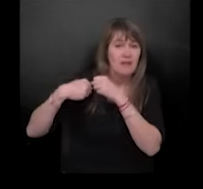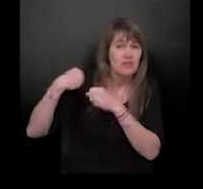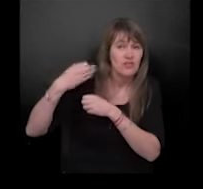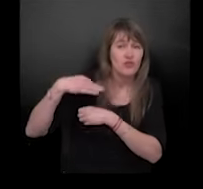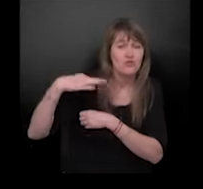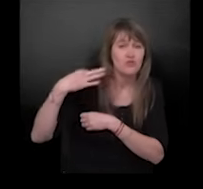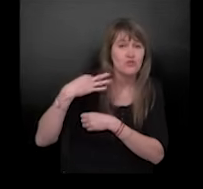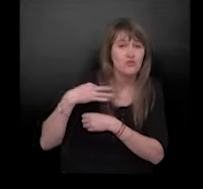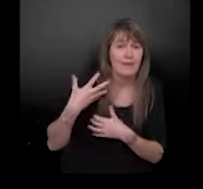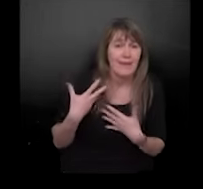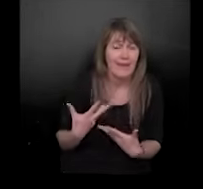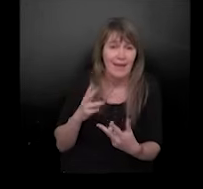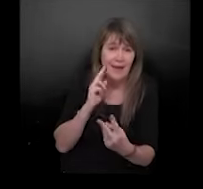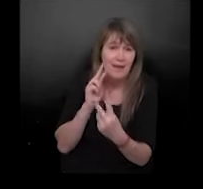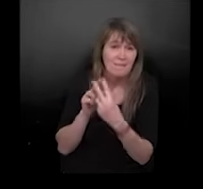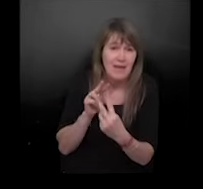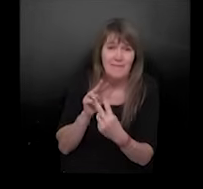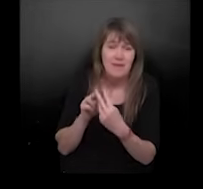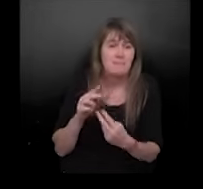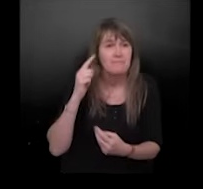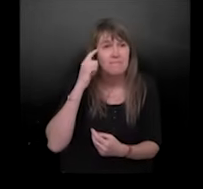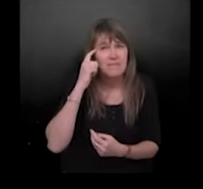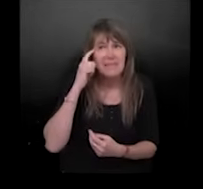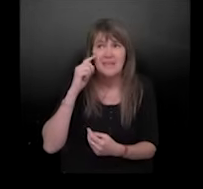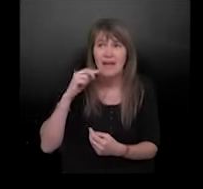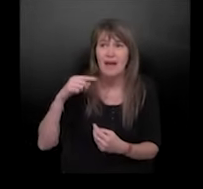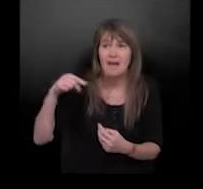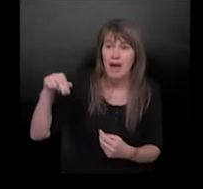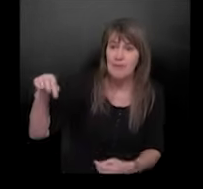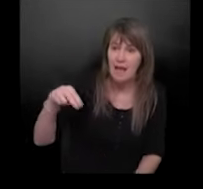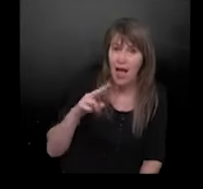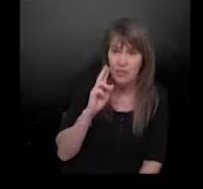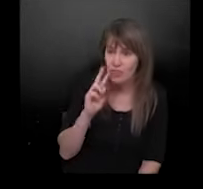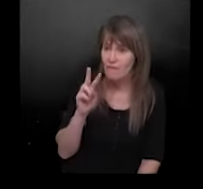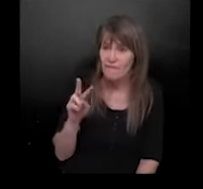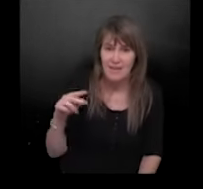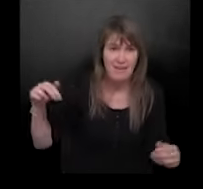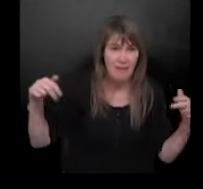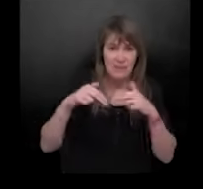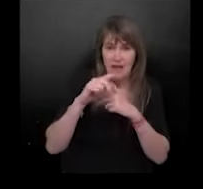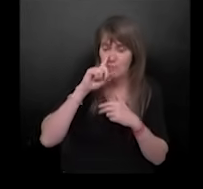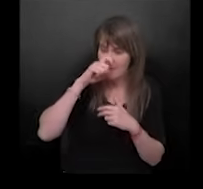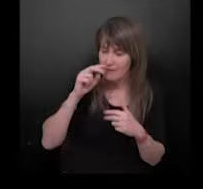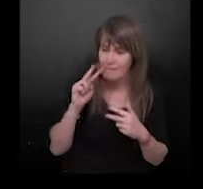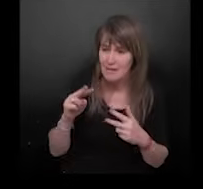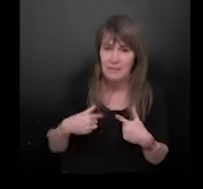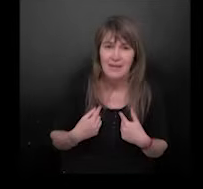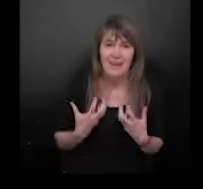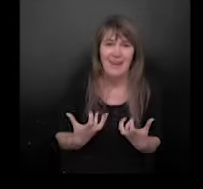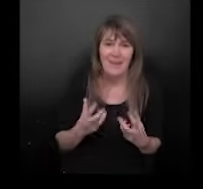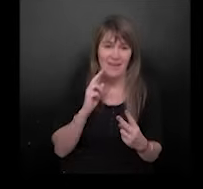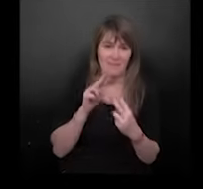necesidad de verlo que nos parecía verlo caminando por alguna Vereda de Montevideo